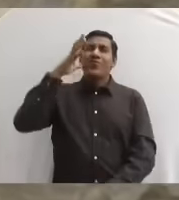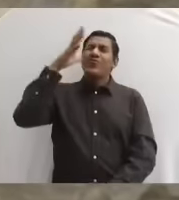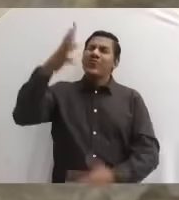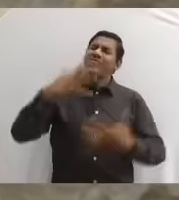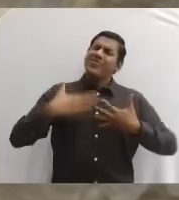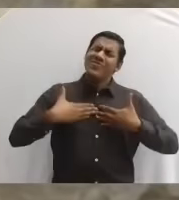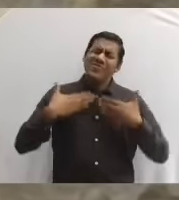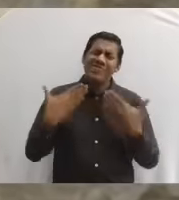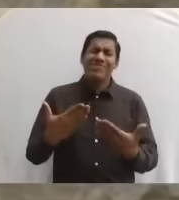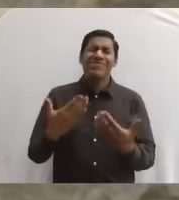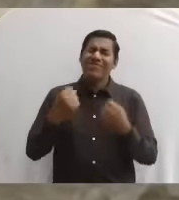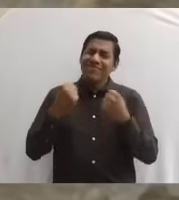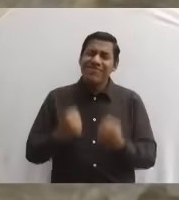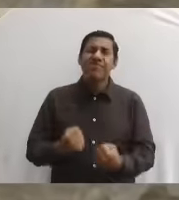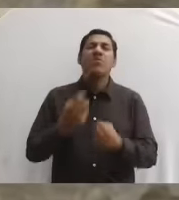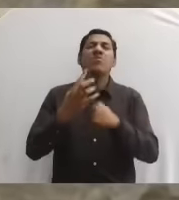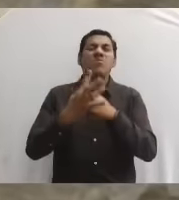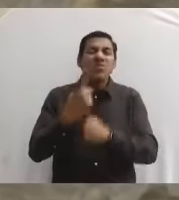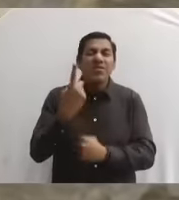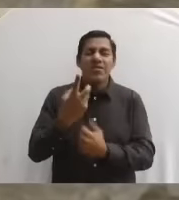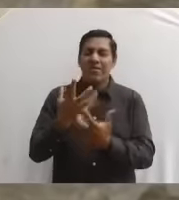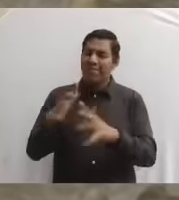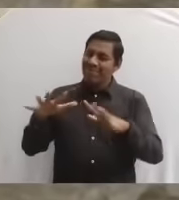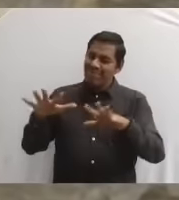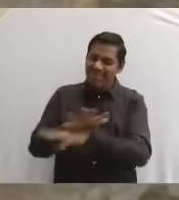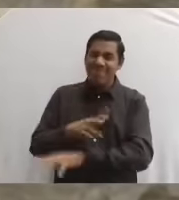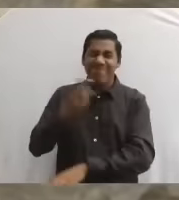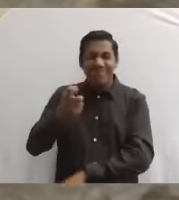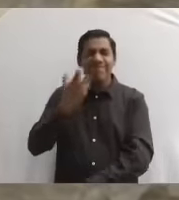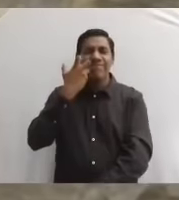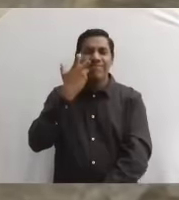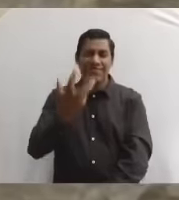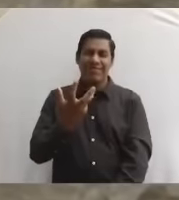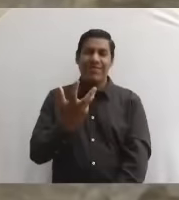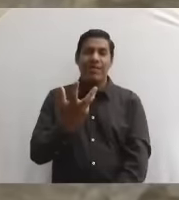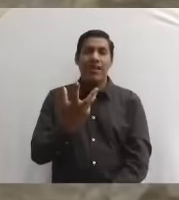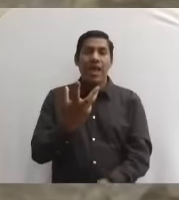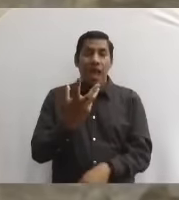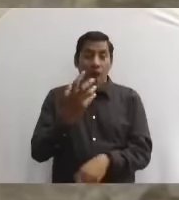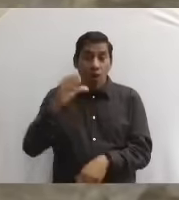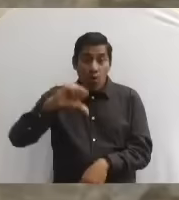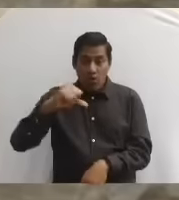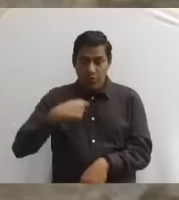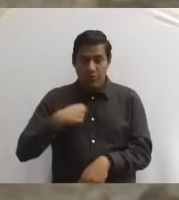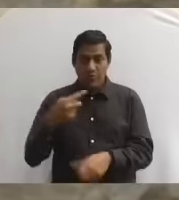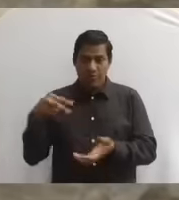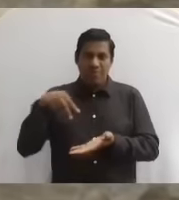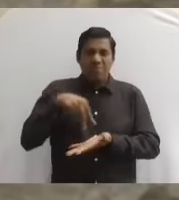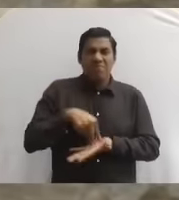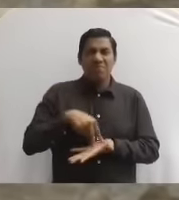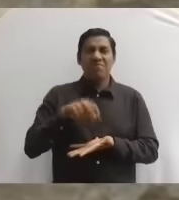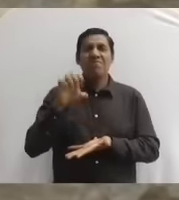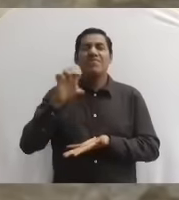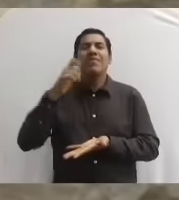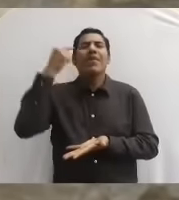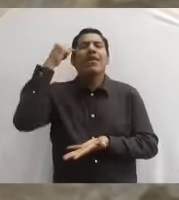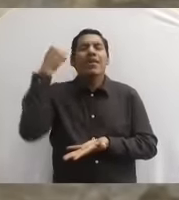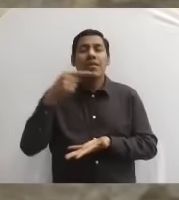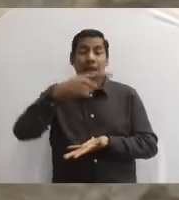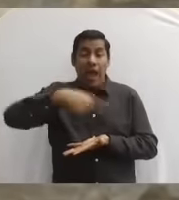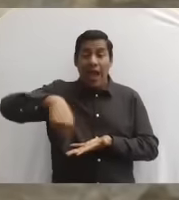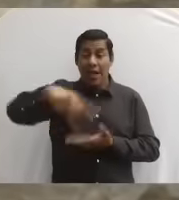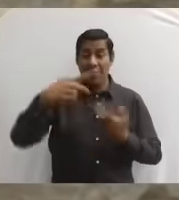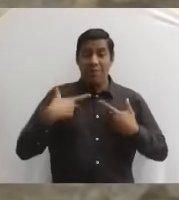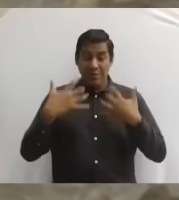la transformación. Y hoy vengo a Ensenada a comprometerme con todas y con todos